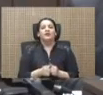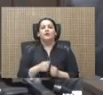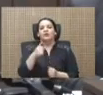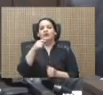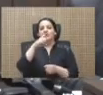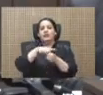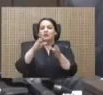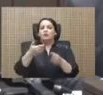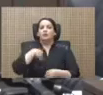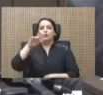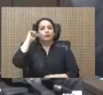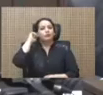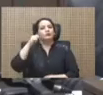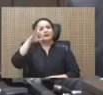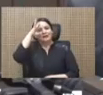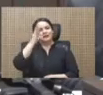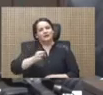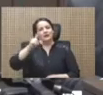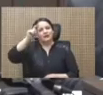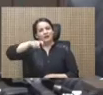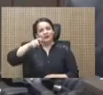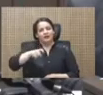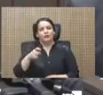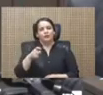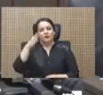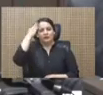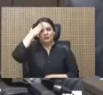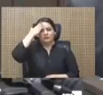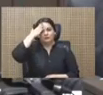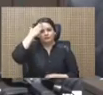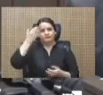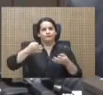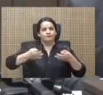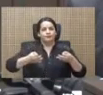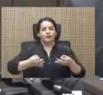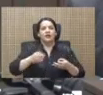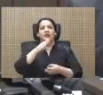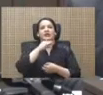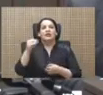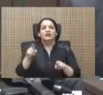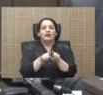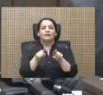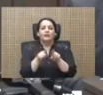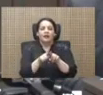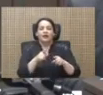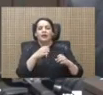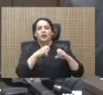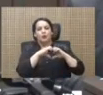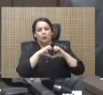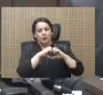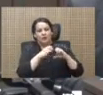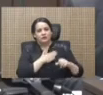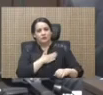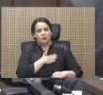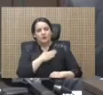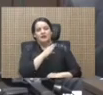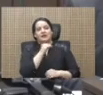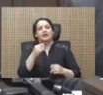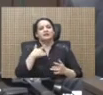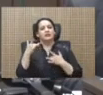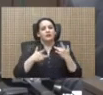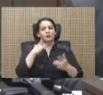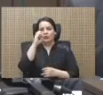debemos ponernos la mano en la conciencia y poner el corazón y el sentimiento costarricense